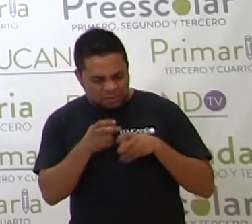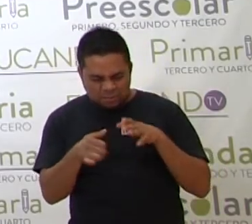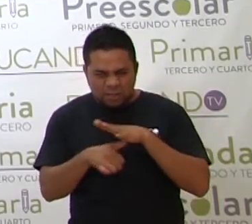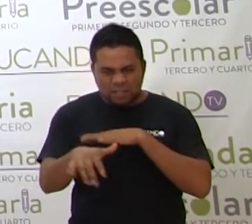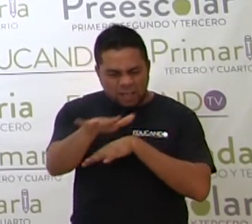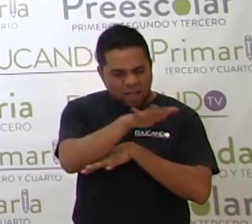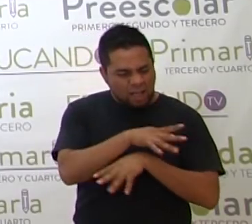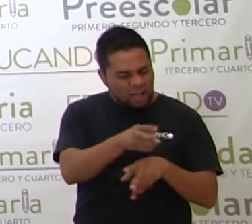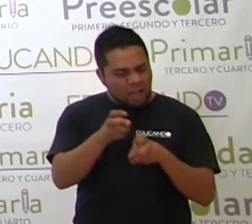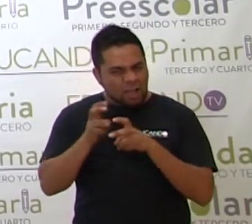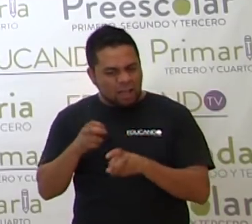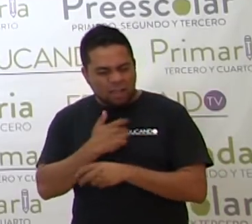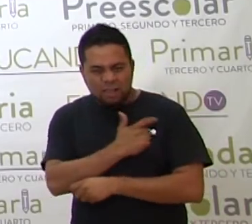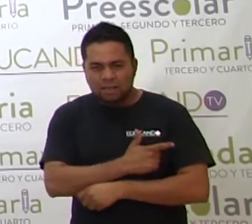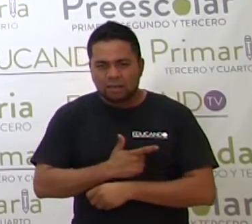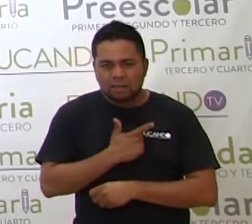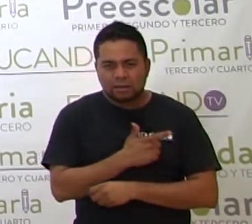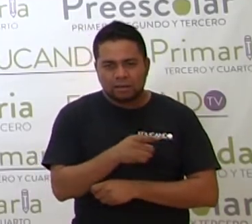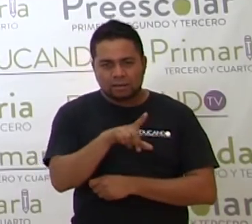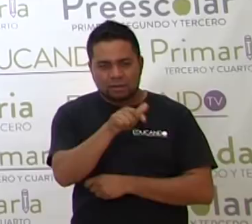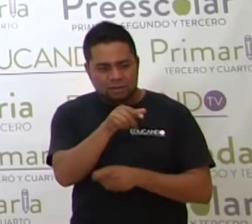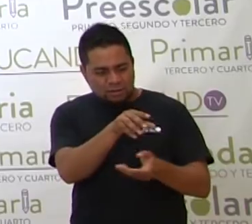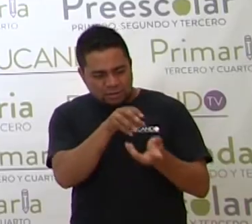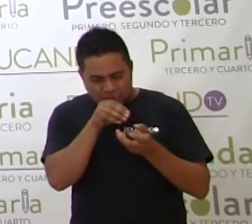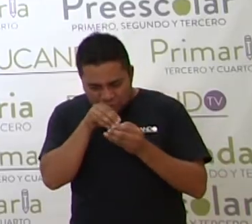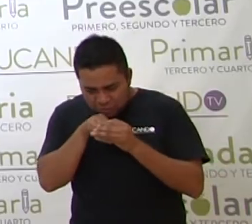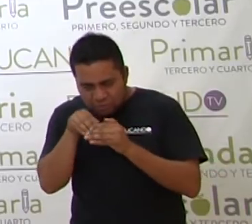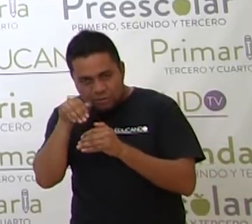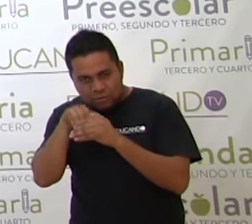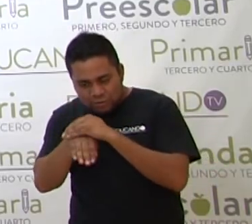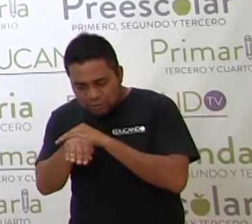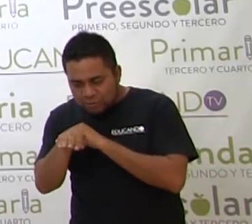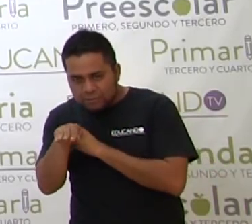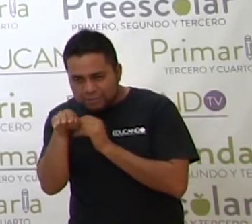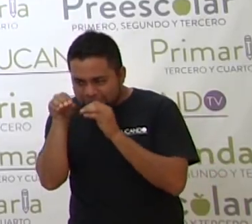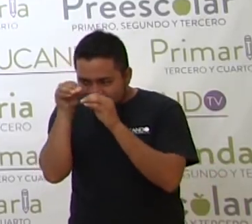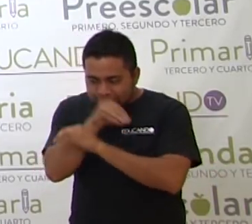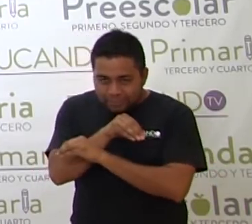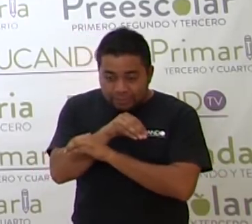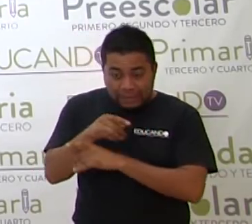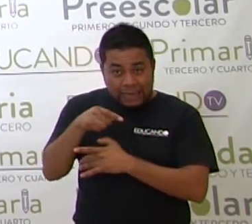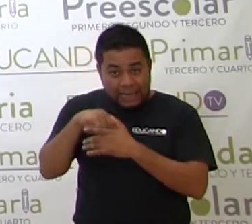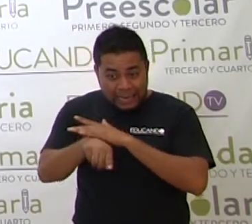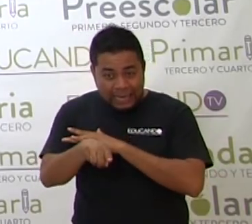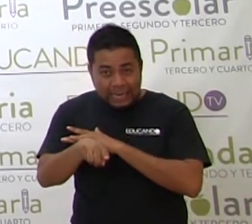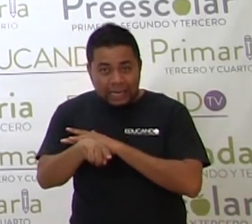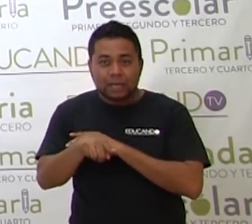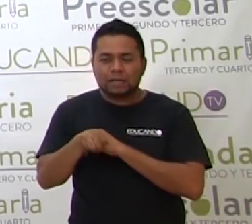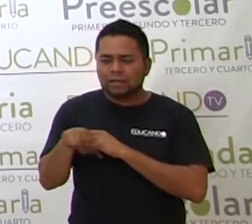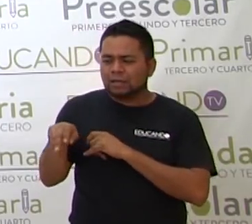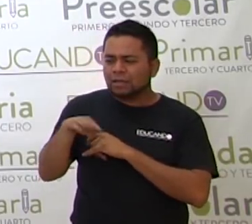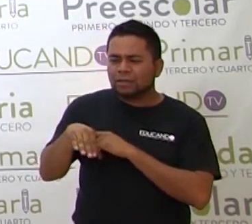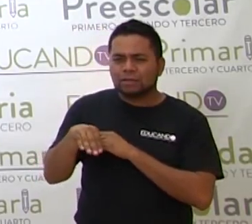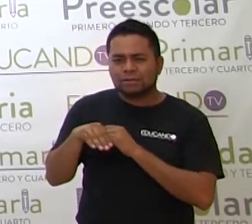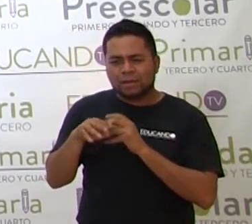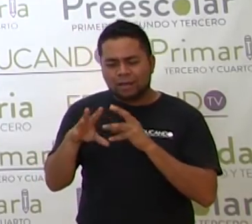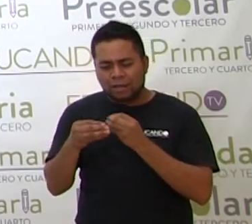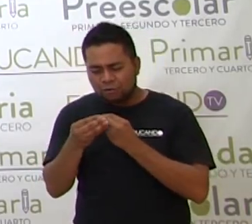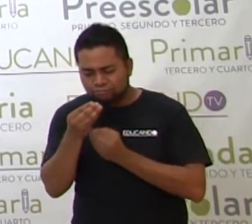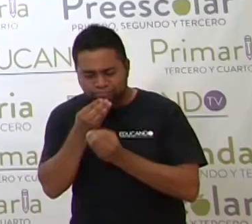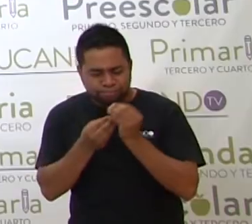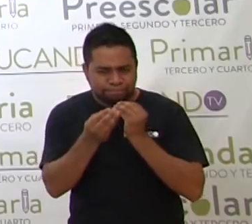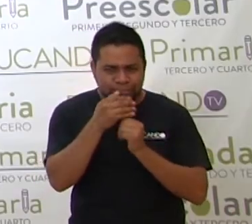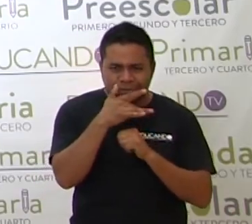cocina y llevarlo a su cueva oscura. En su guarida, todos se juntaban a comer el